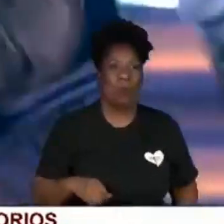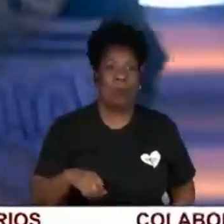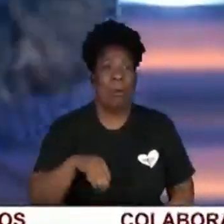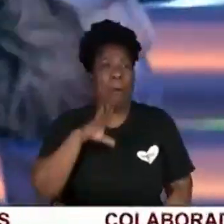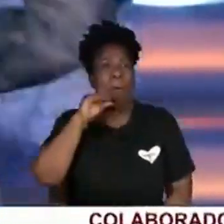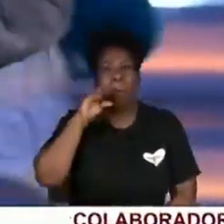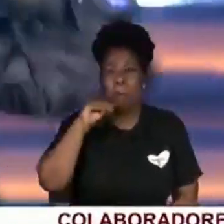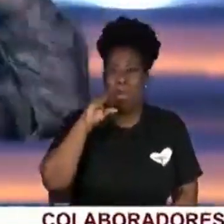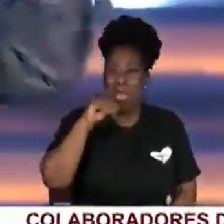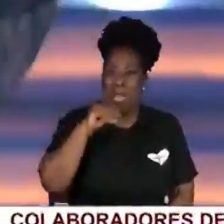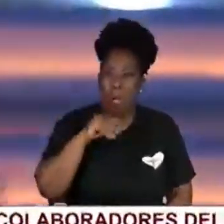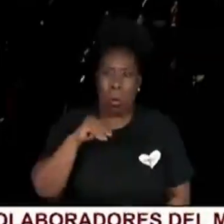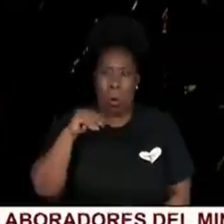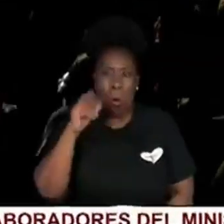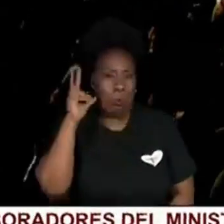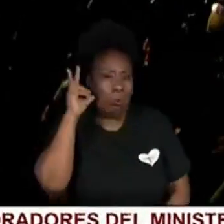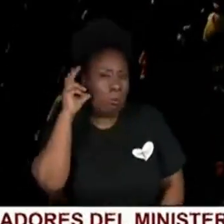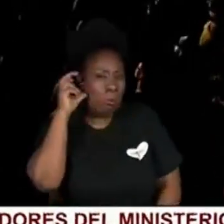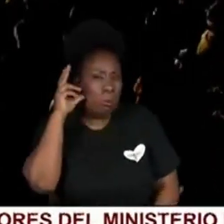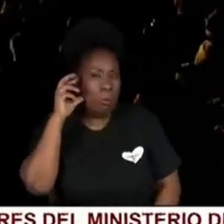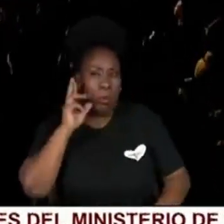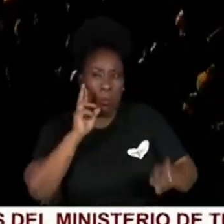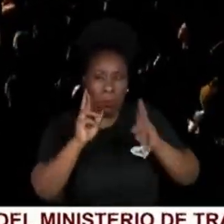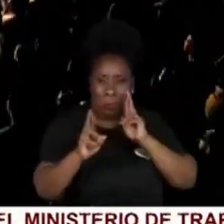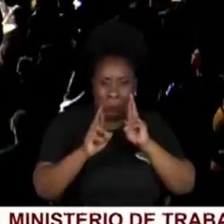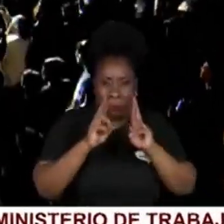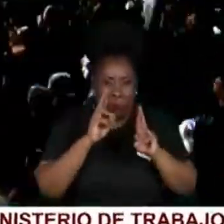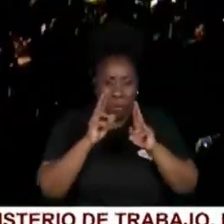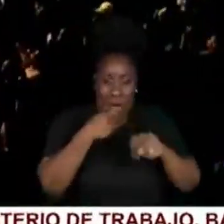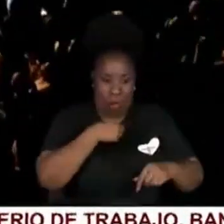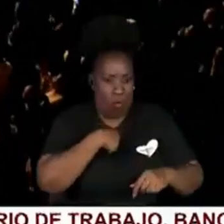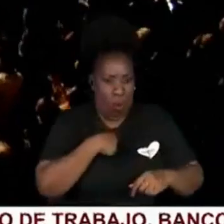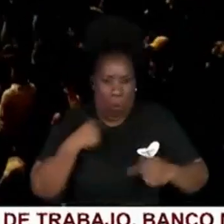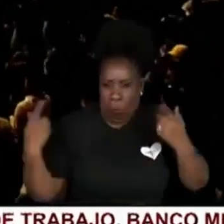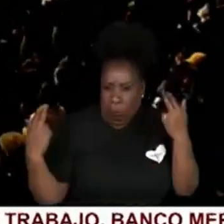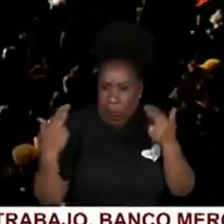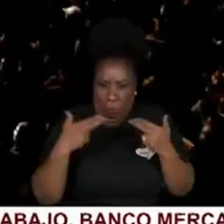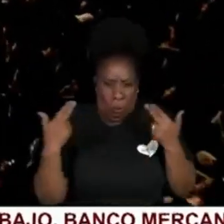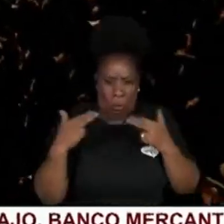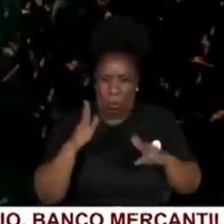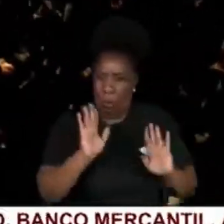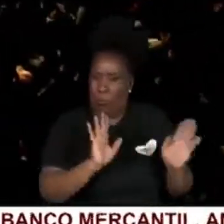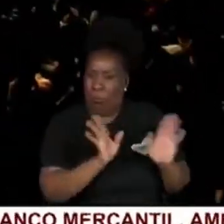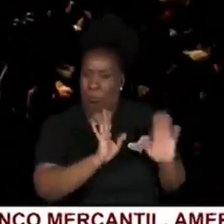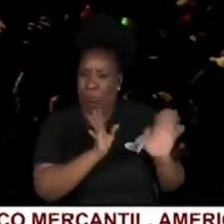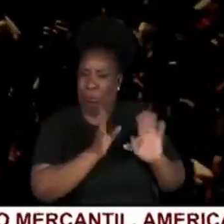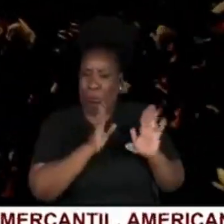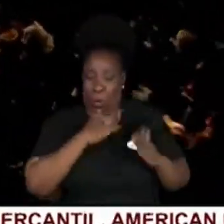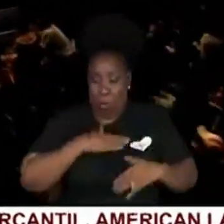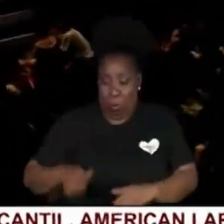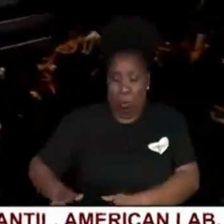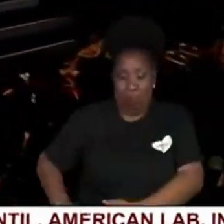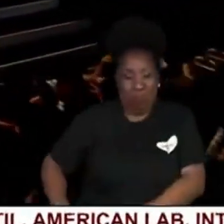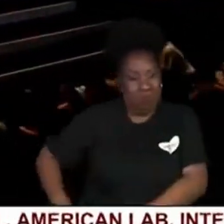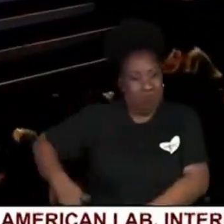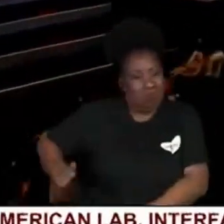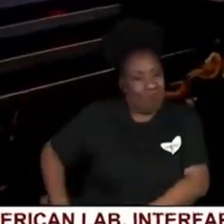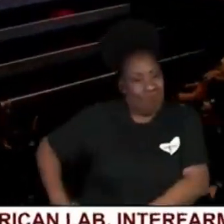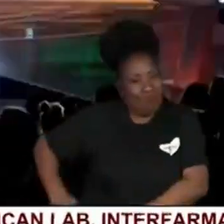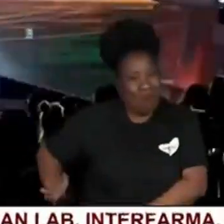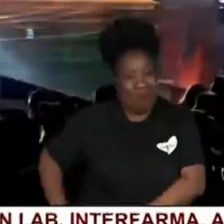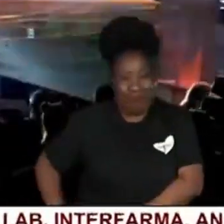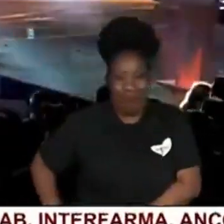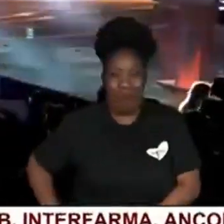Sigan ladrando que no escucho, pa' que una relación si yo con ninguno lucho. Detrás de mí uno paré, yo en mi bolsillo lo realé.